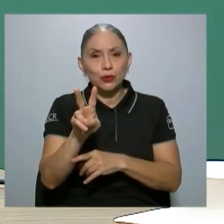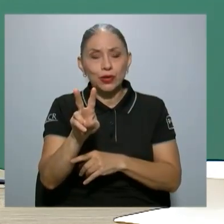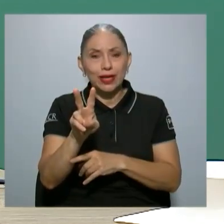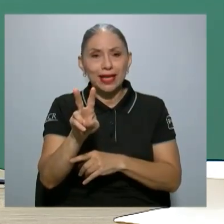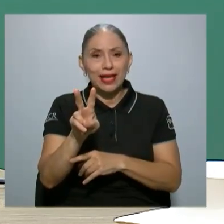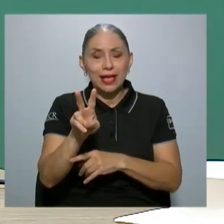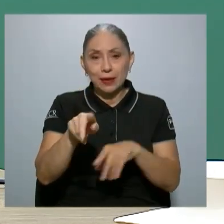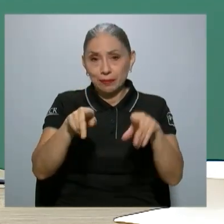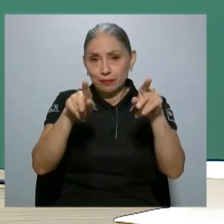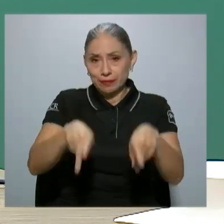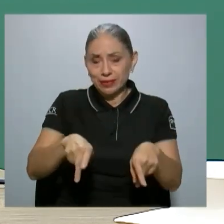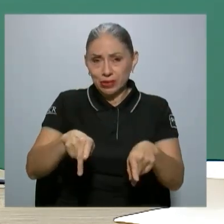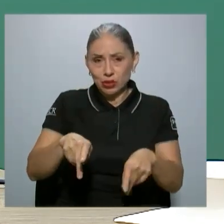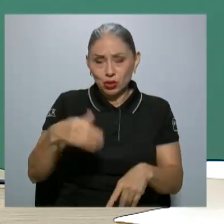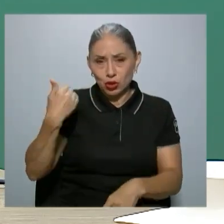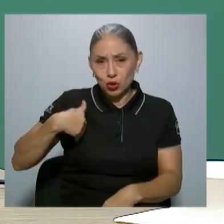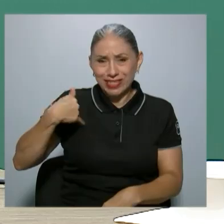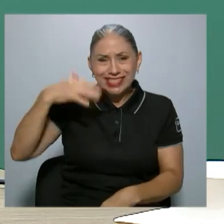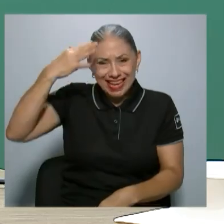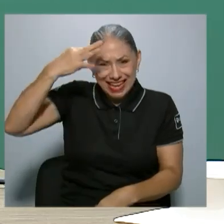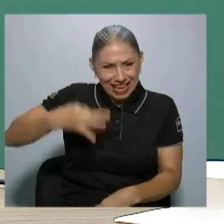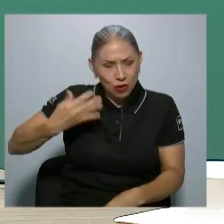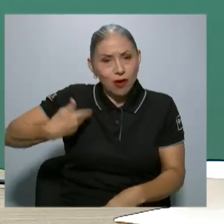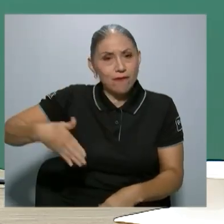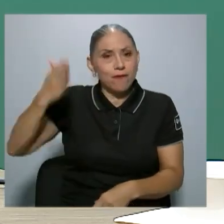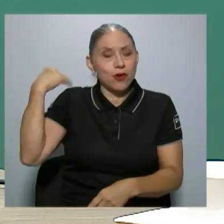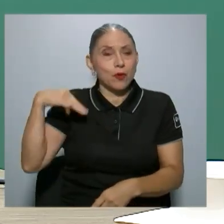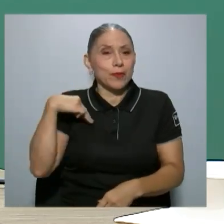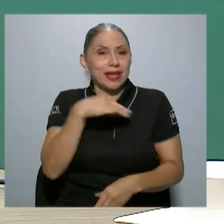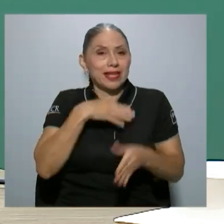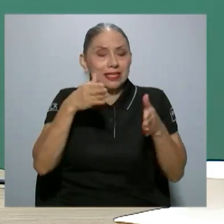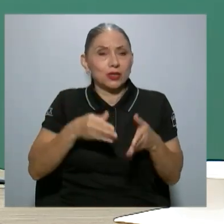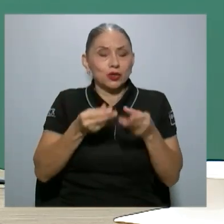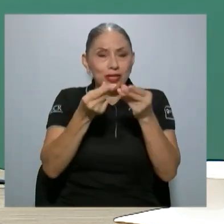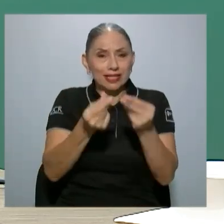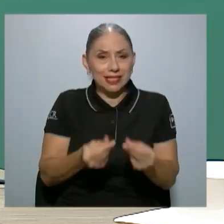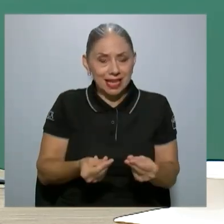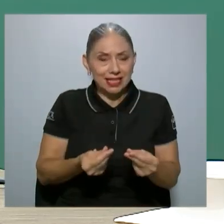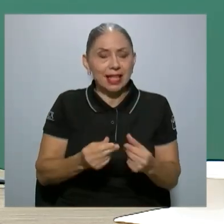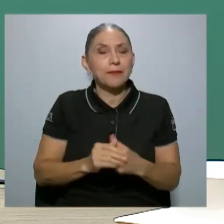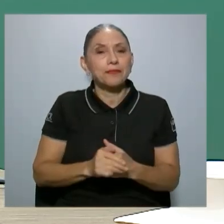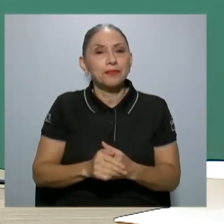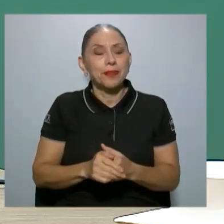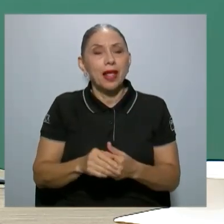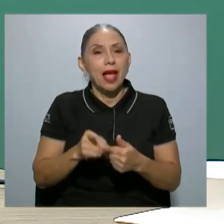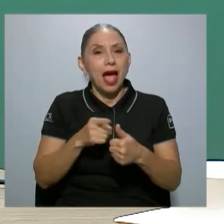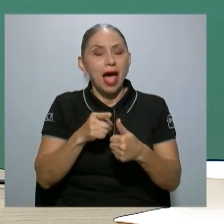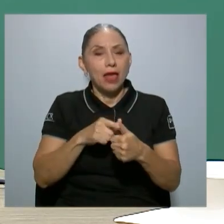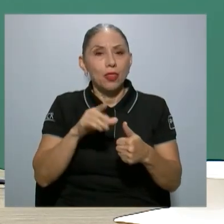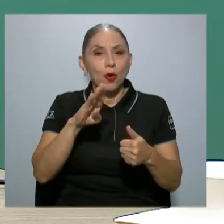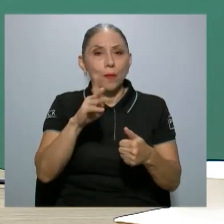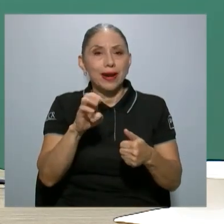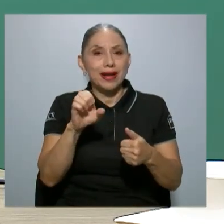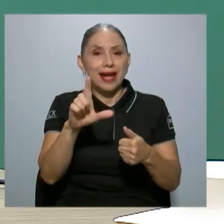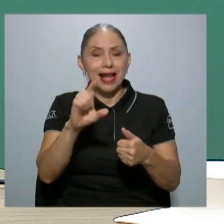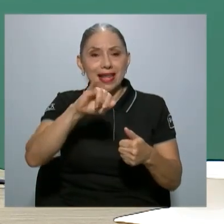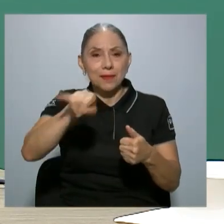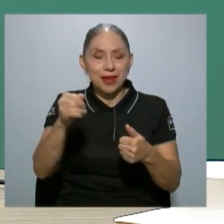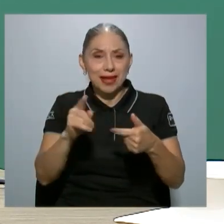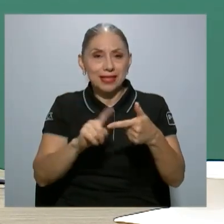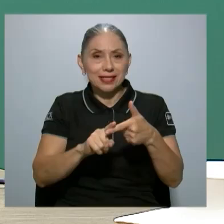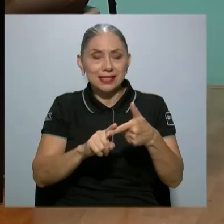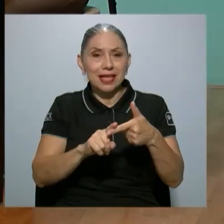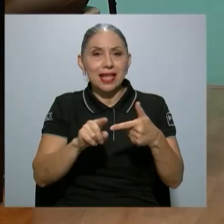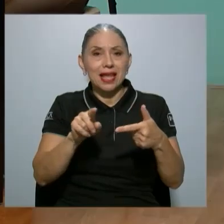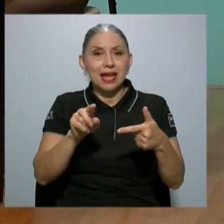señores que creo que fueron ministros de Hacienda, a don Bernal Jiménez y a don Raúl